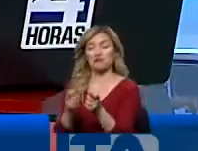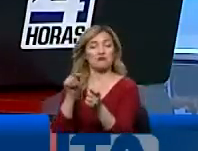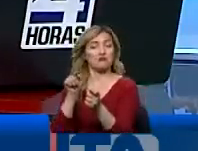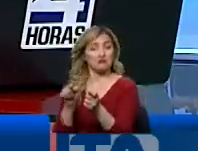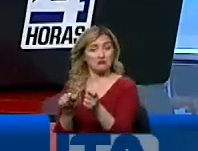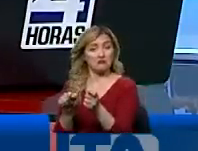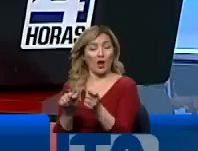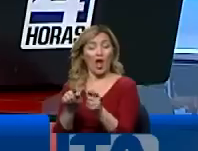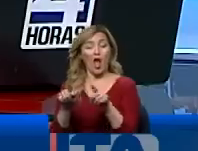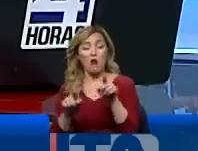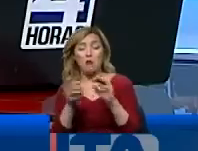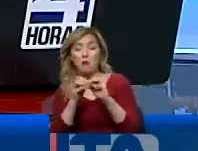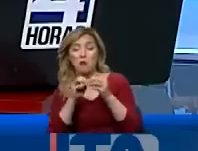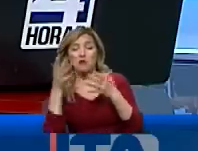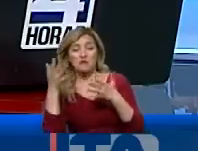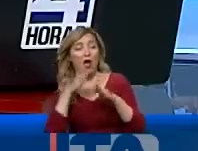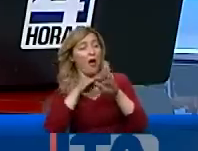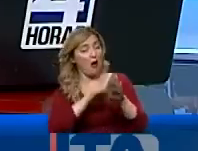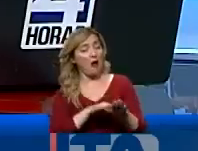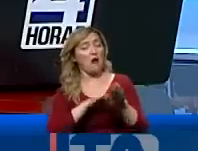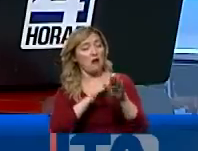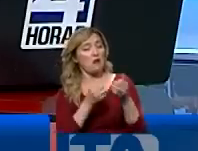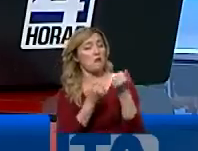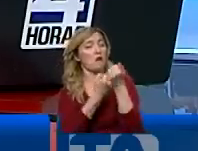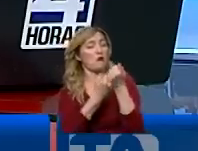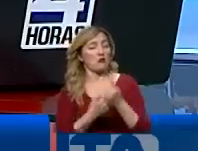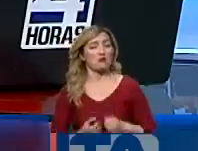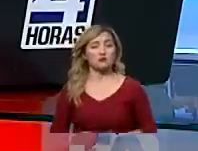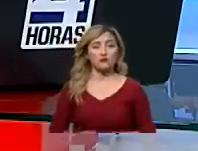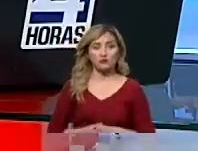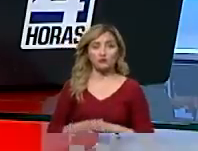precisamente. Varios bloques legislativos se pronuncian a favor de los proyectos de ley.